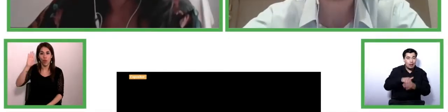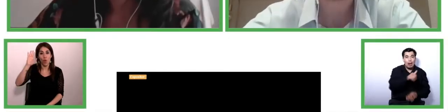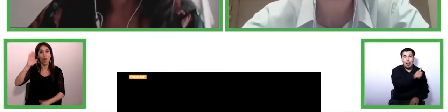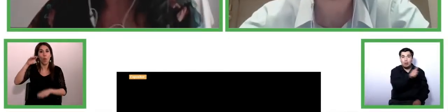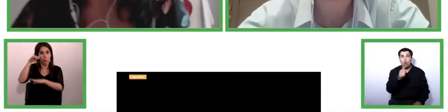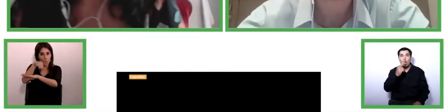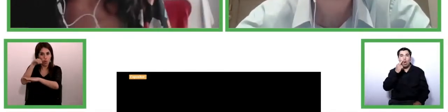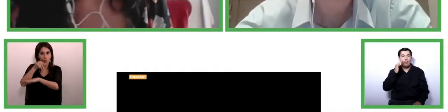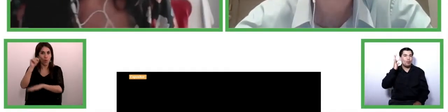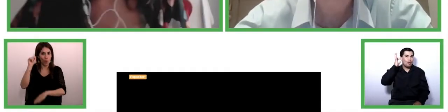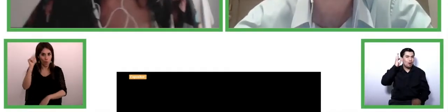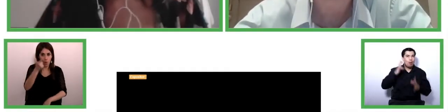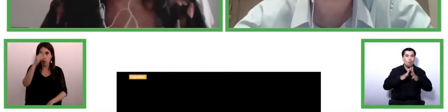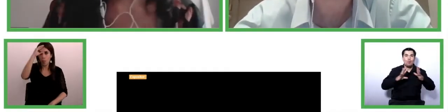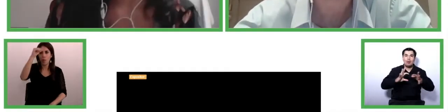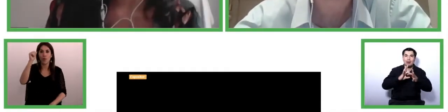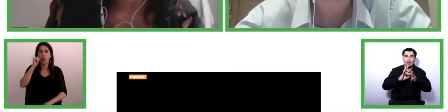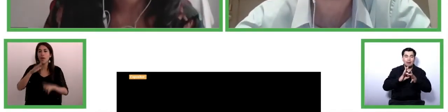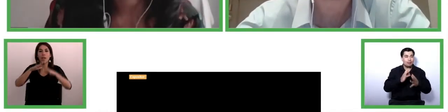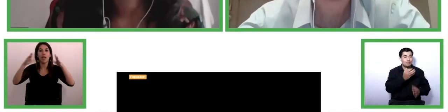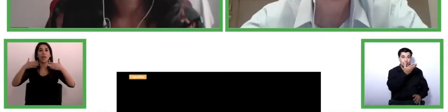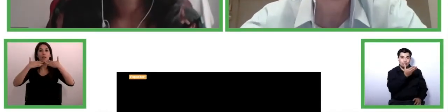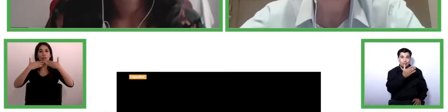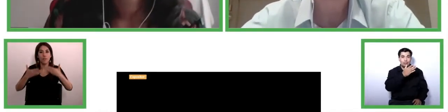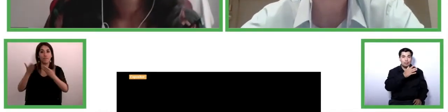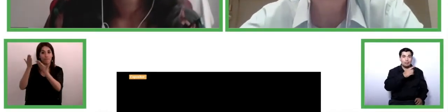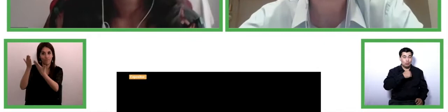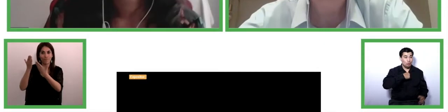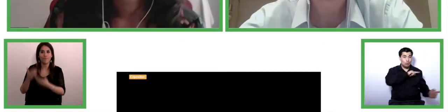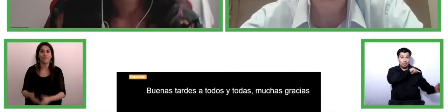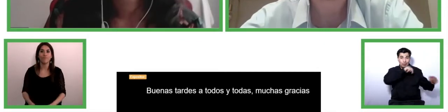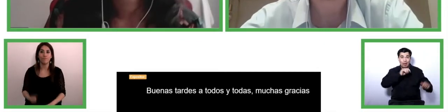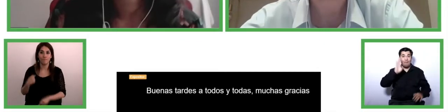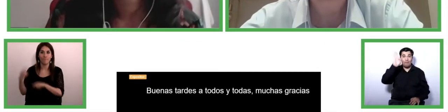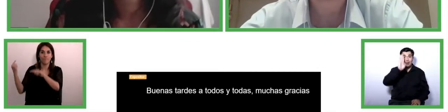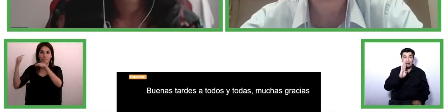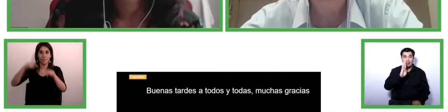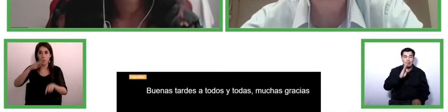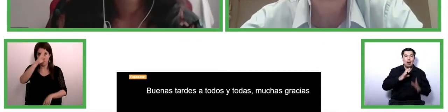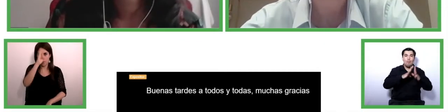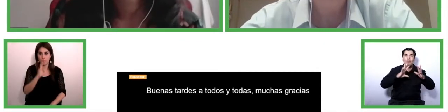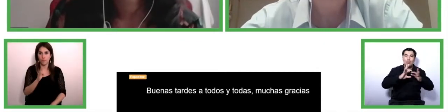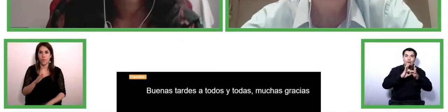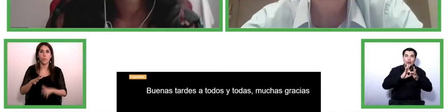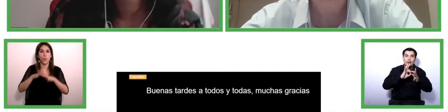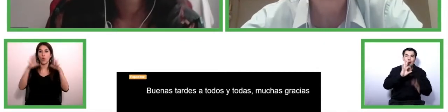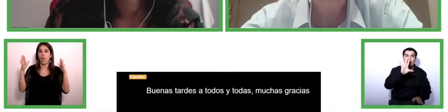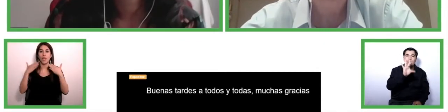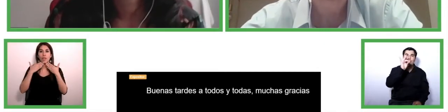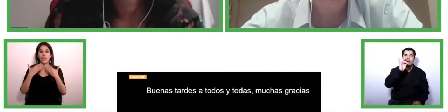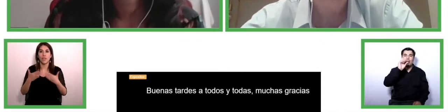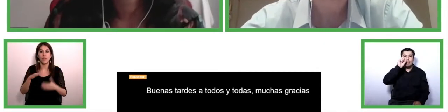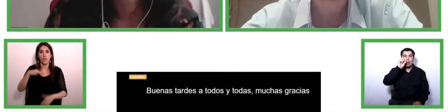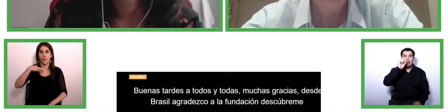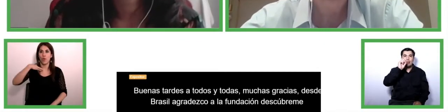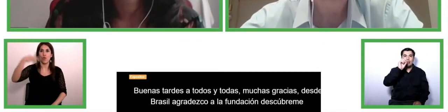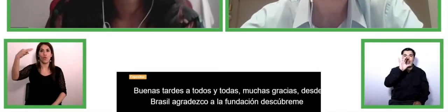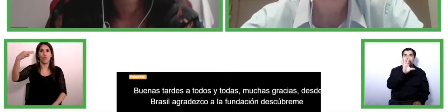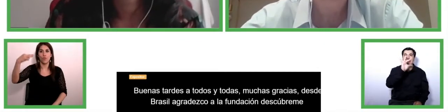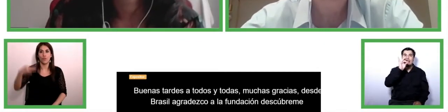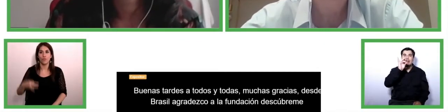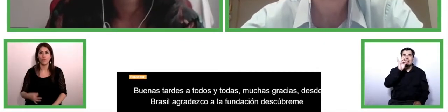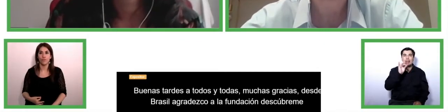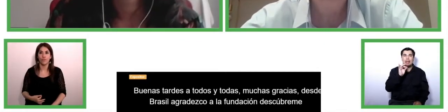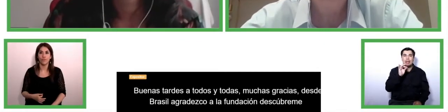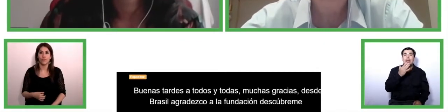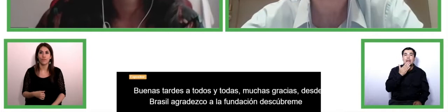Buenas tardes a todas y todos. Muchas gracias, Lina. Desde Brasil agradezco a la Fundación Descúbrame y al Zero Project